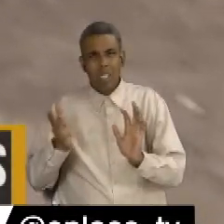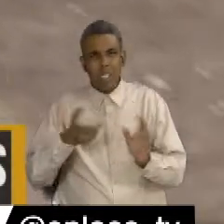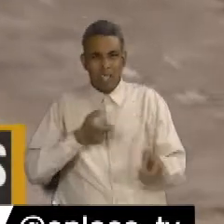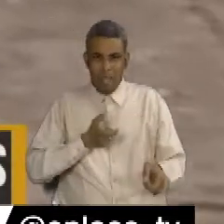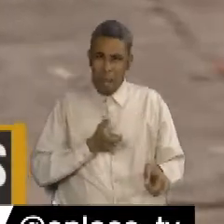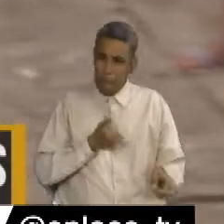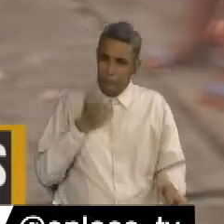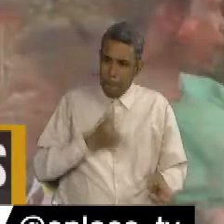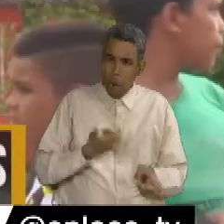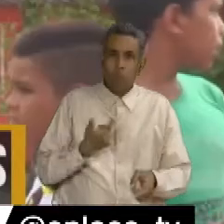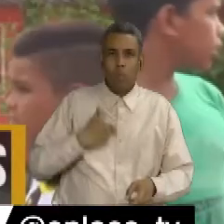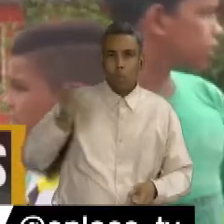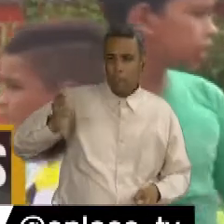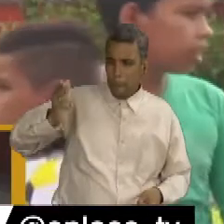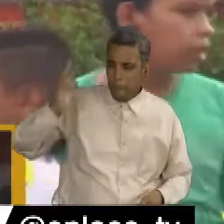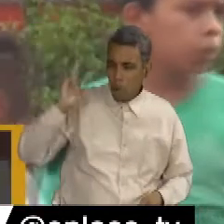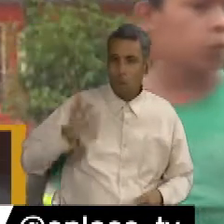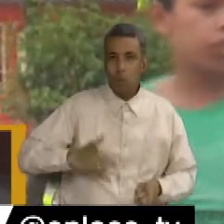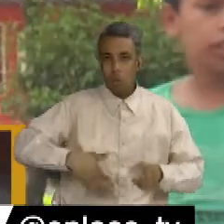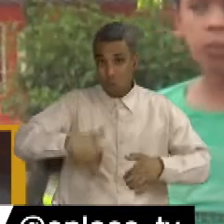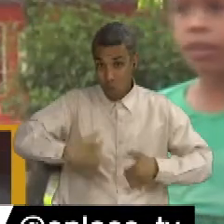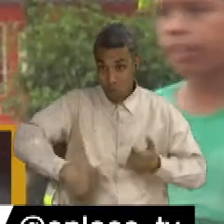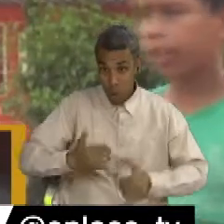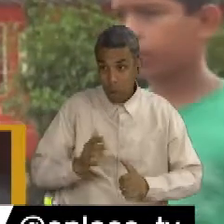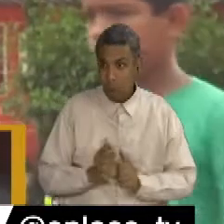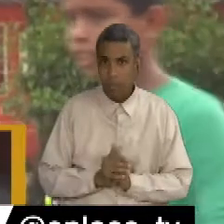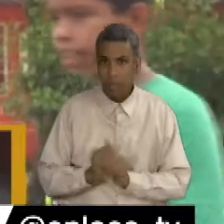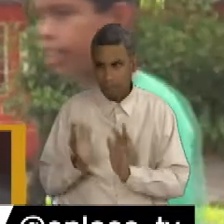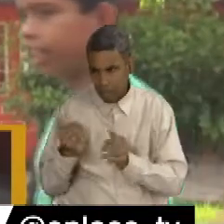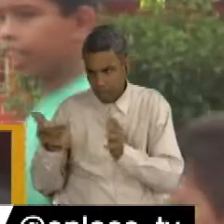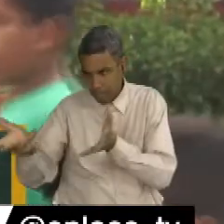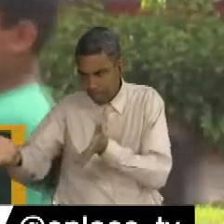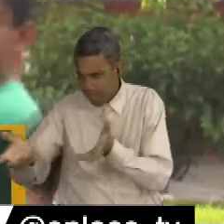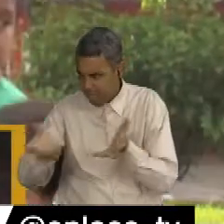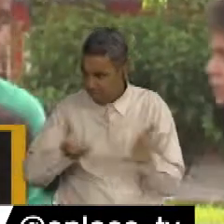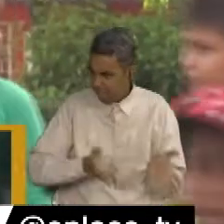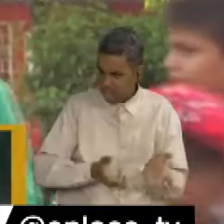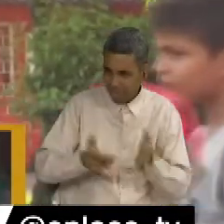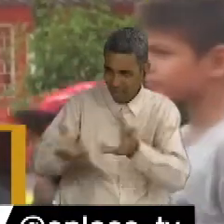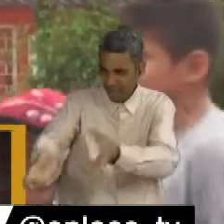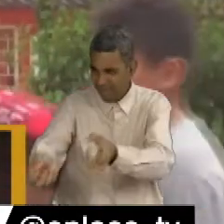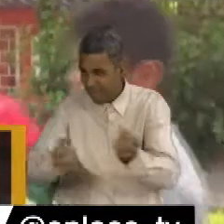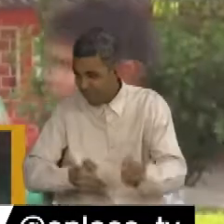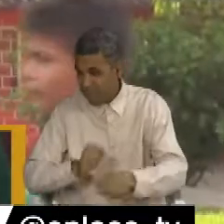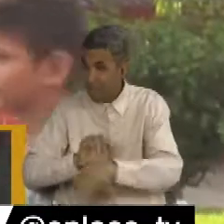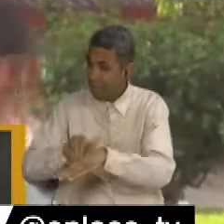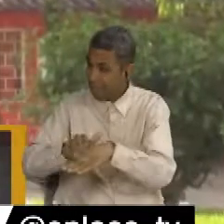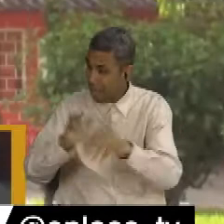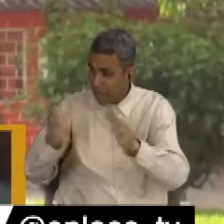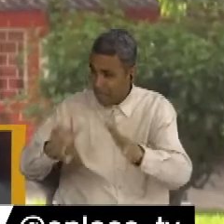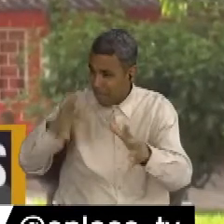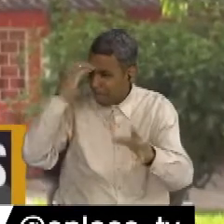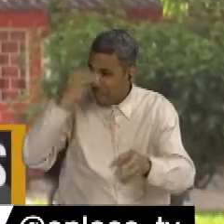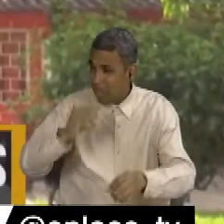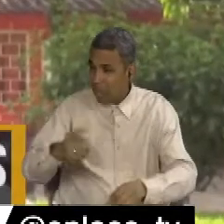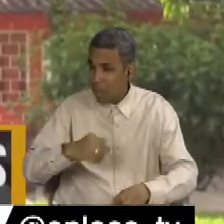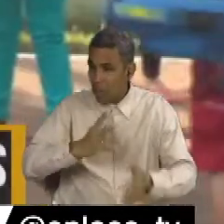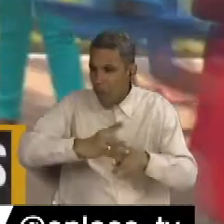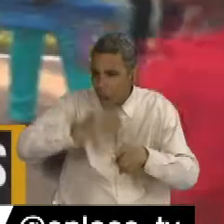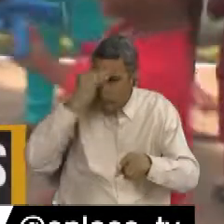una escopeta. En Comuna 7 hemos querido realizar un plan de desarme, ¿sí? Donde queremos que todos los